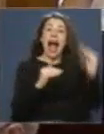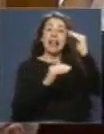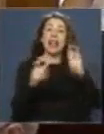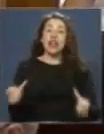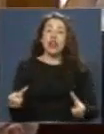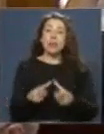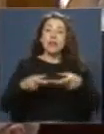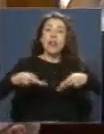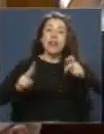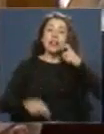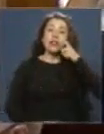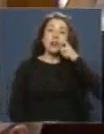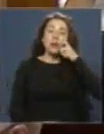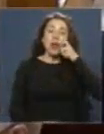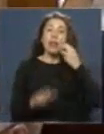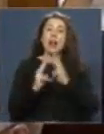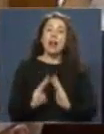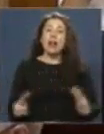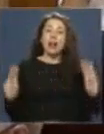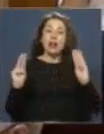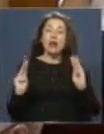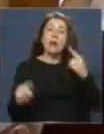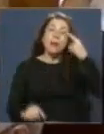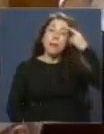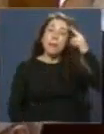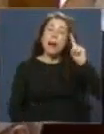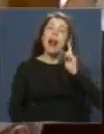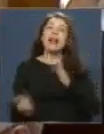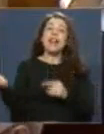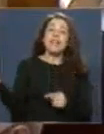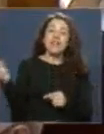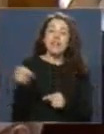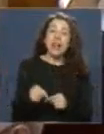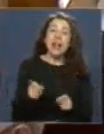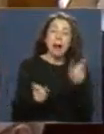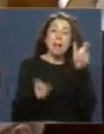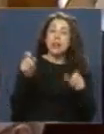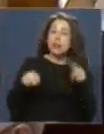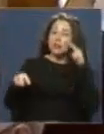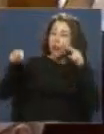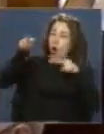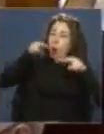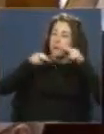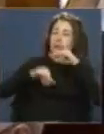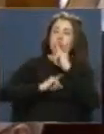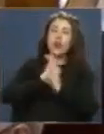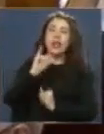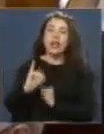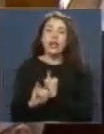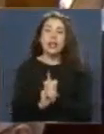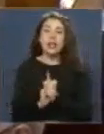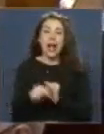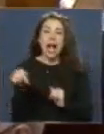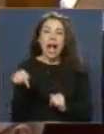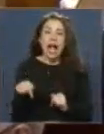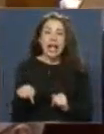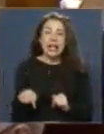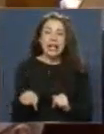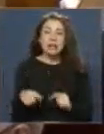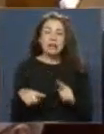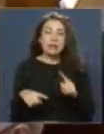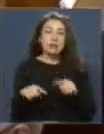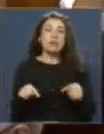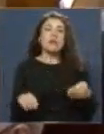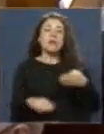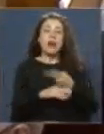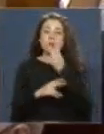para los Derechos Humanos de las Naciones Unidas, a fin de que envíe observadores internacionales aquí, al terreno, para